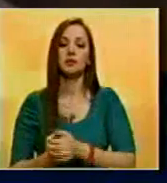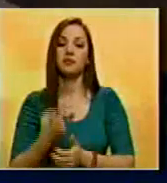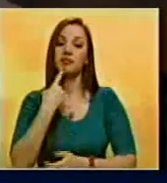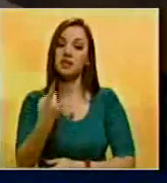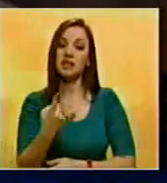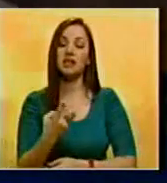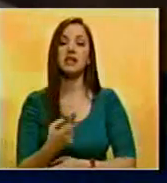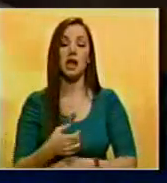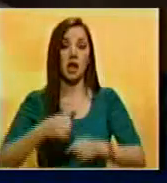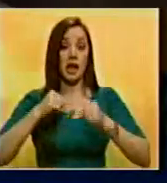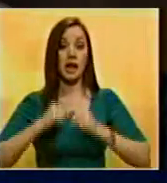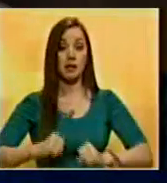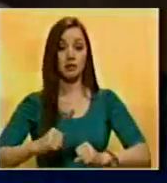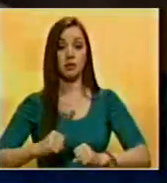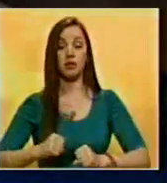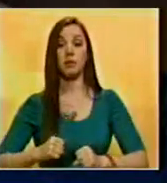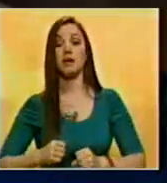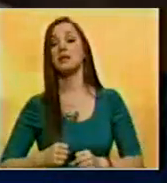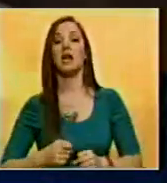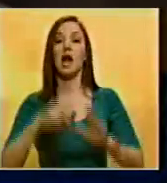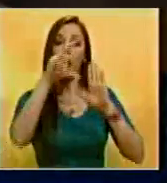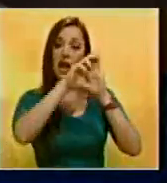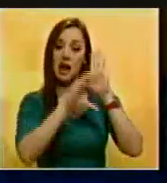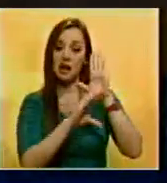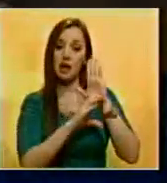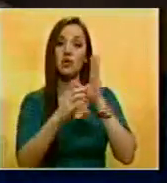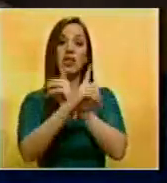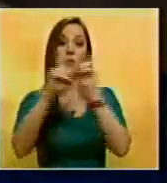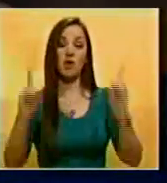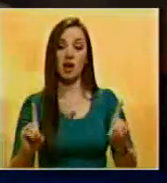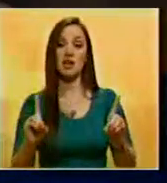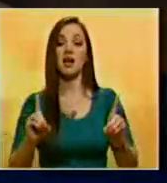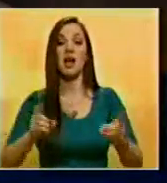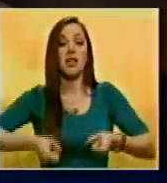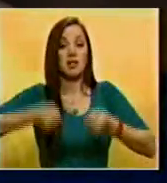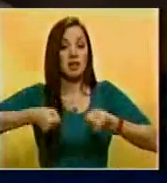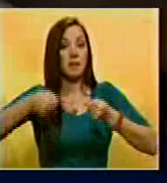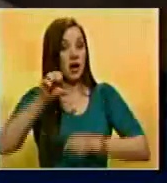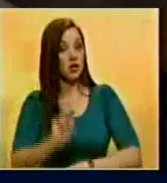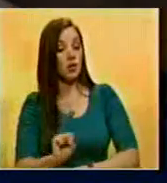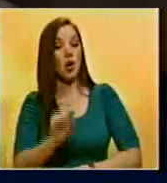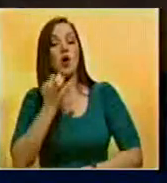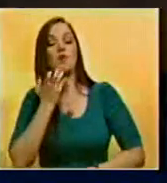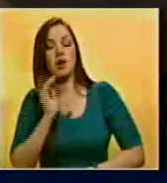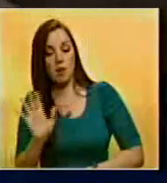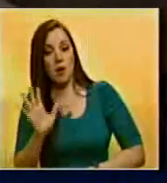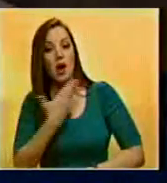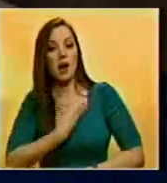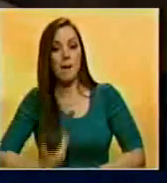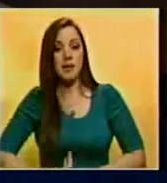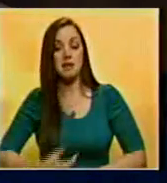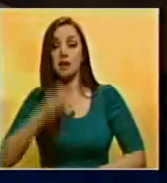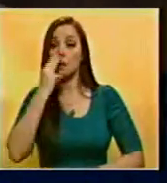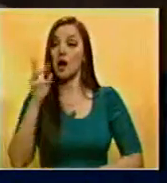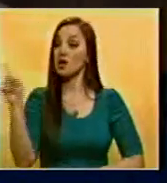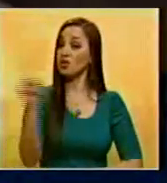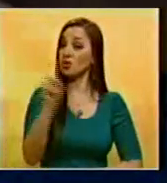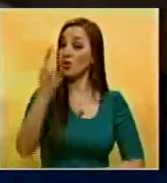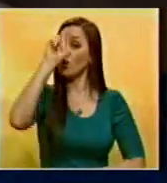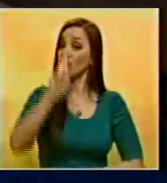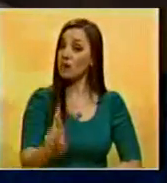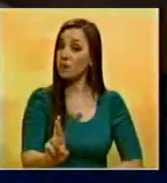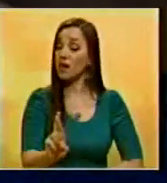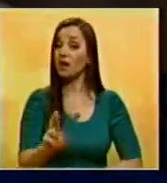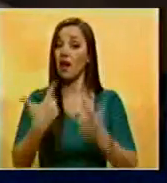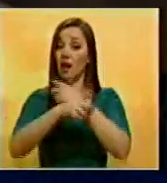planteará con firmeza la aplicación de la cláusula democrática del Mercosur si el presidente de la República, Nicolás Maduro, no respeta las libertades y